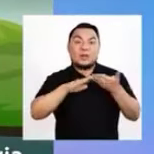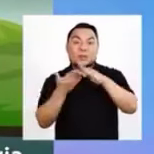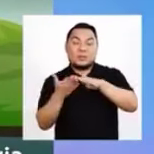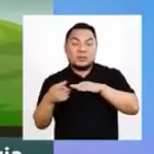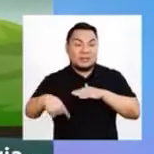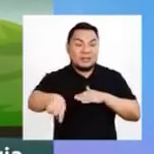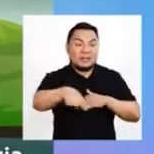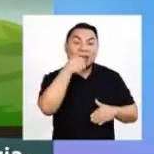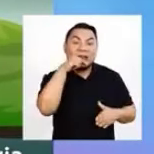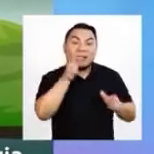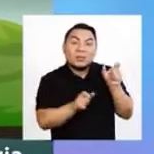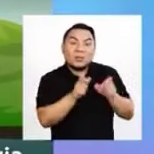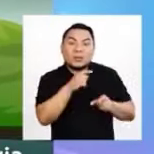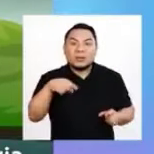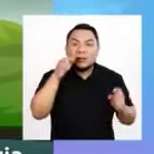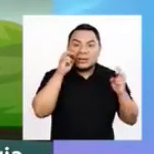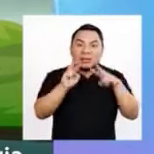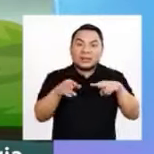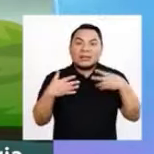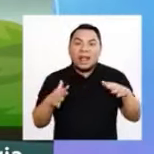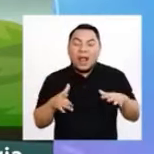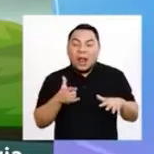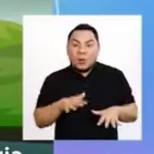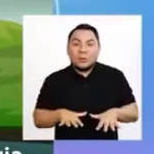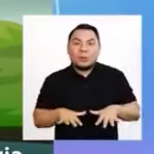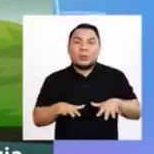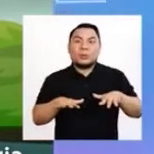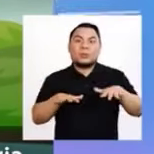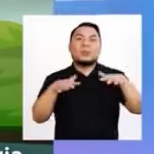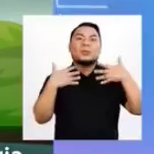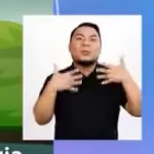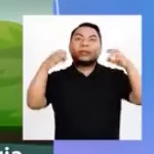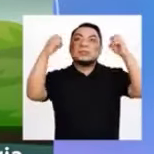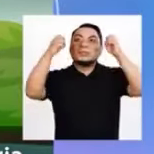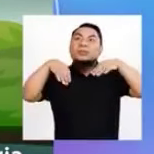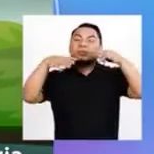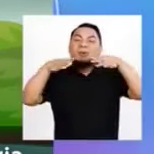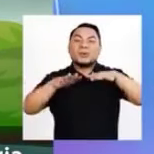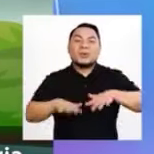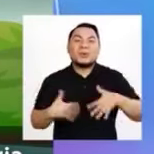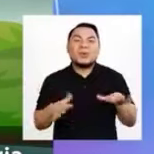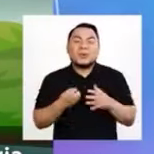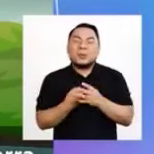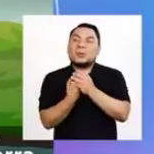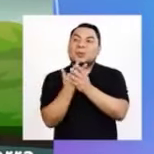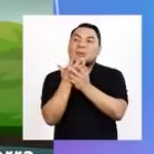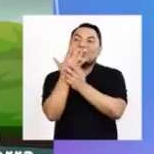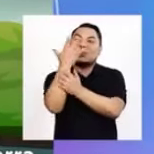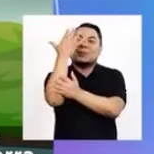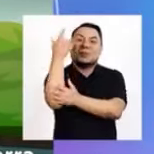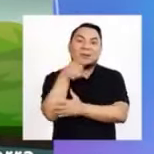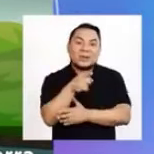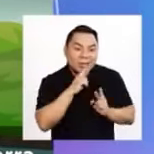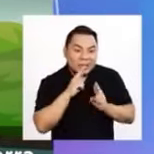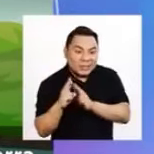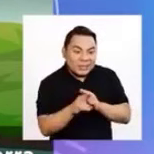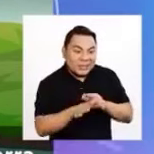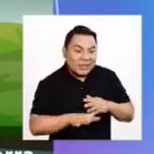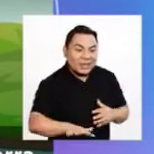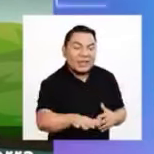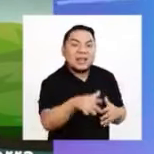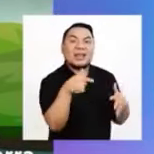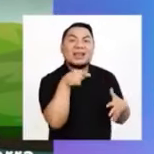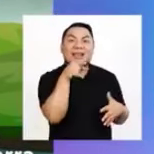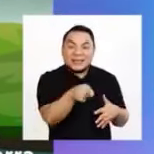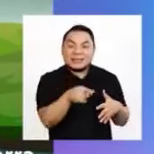Los quechuas, aliviados, veían renacer su imperio en medio de la lluvia. También descubrían